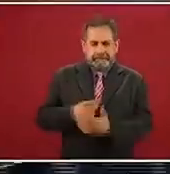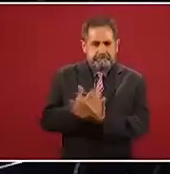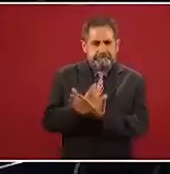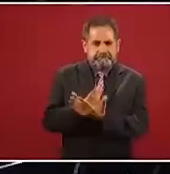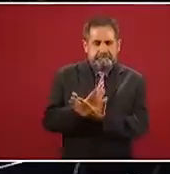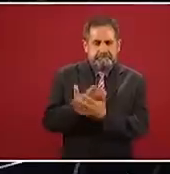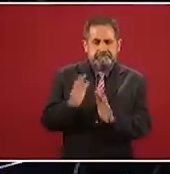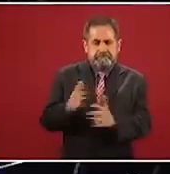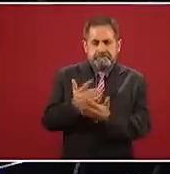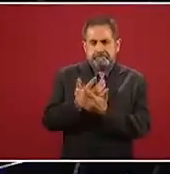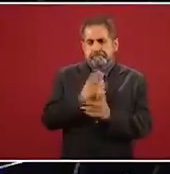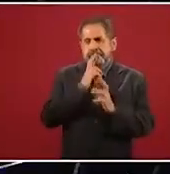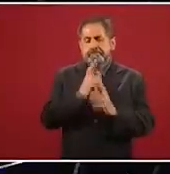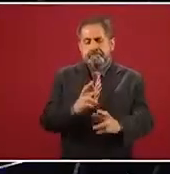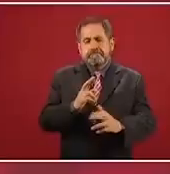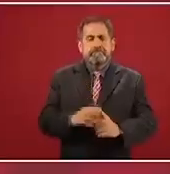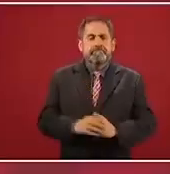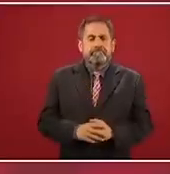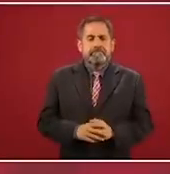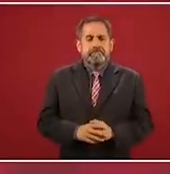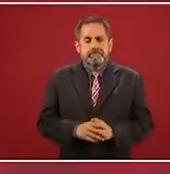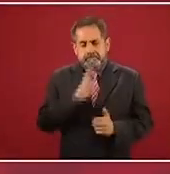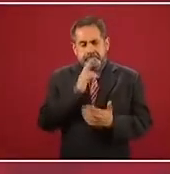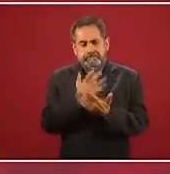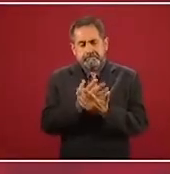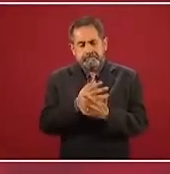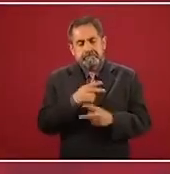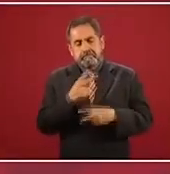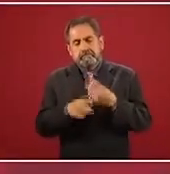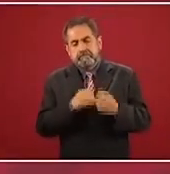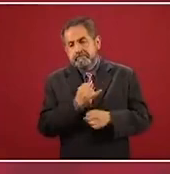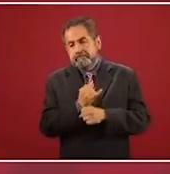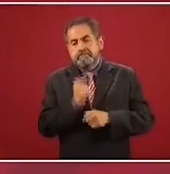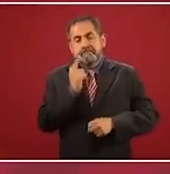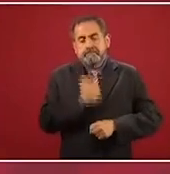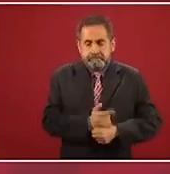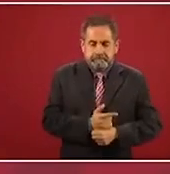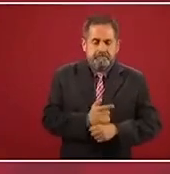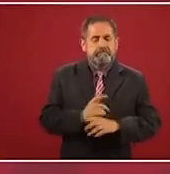el resultado de la investigación y